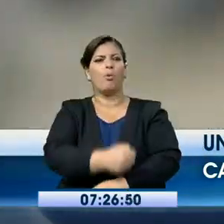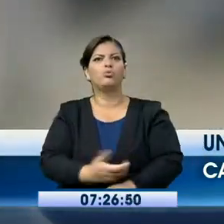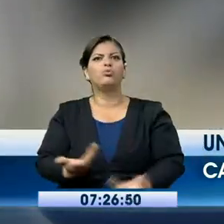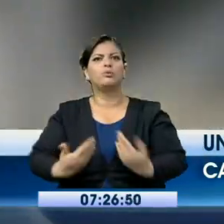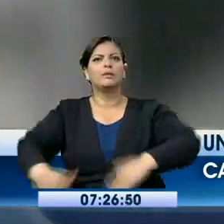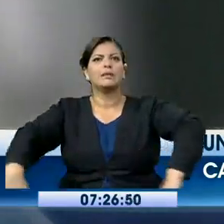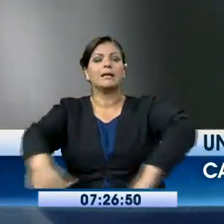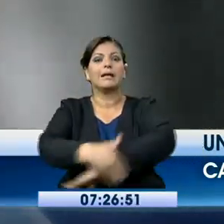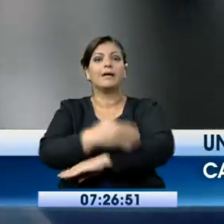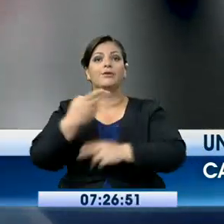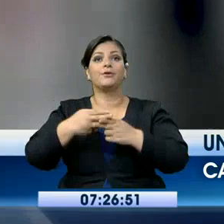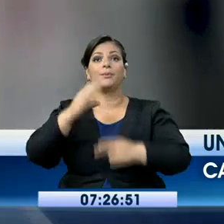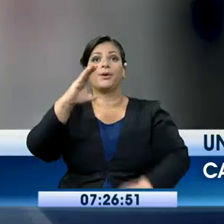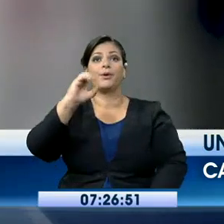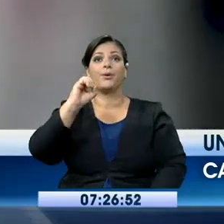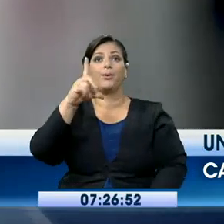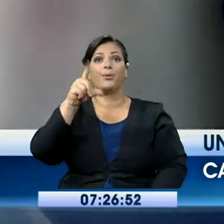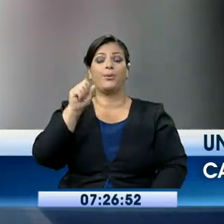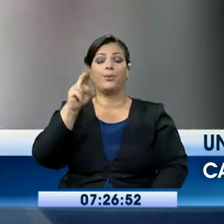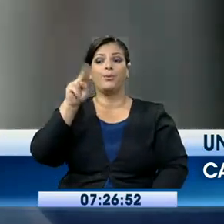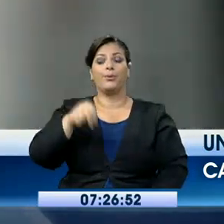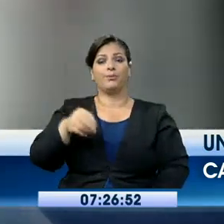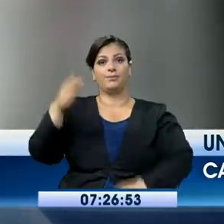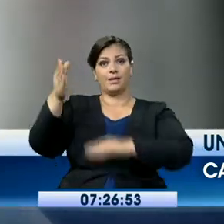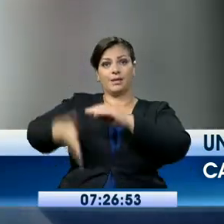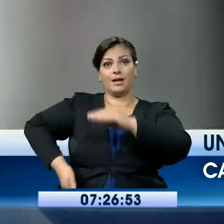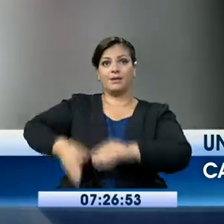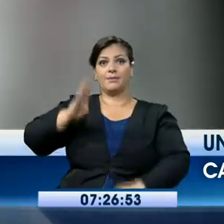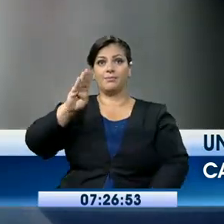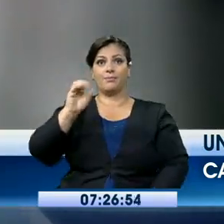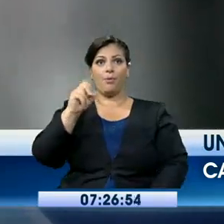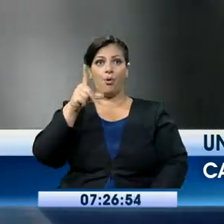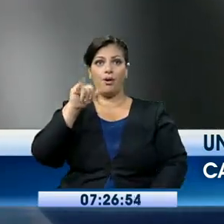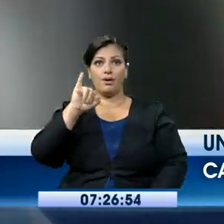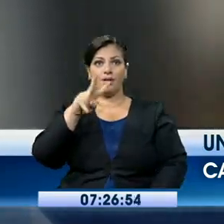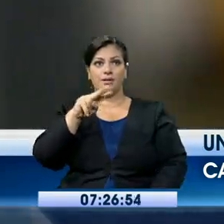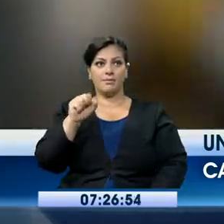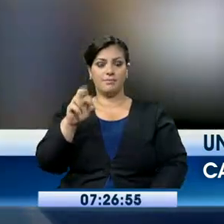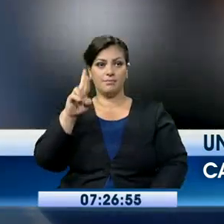entre Bolívar y Washington, del cantón Chone en la provincia de Manabí.